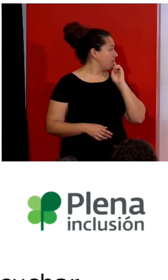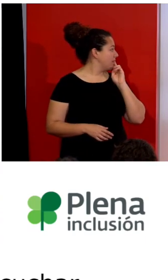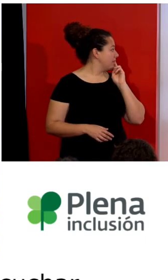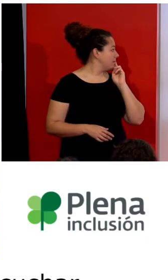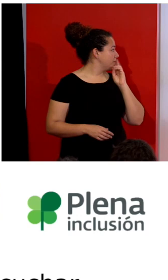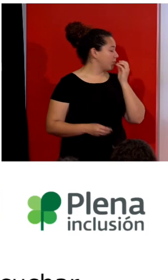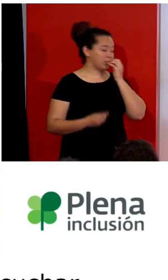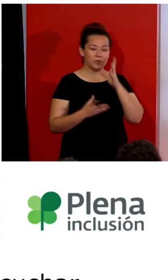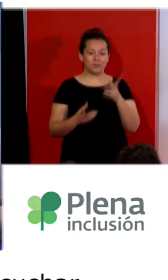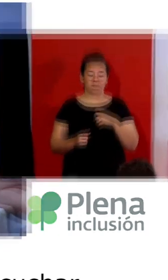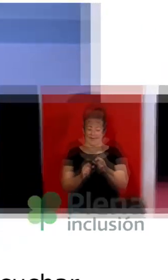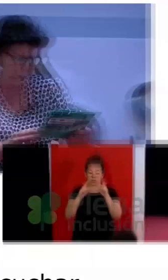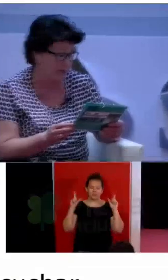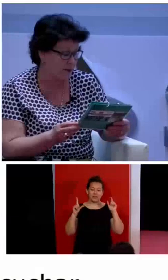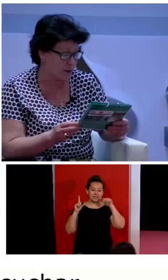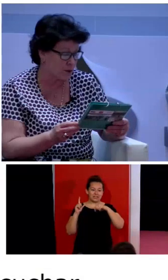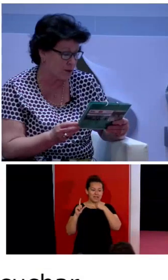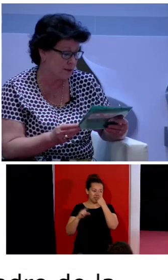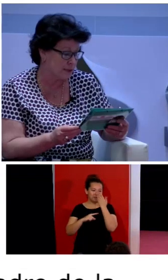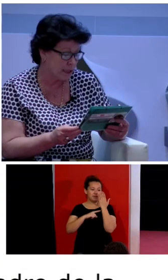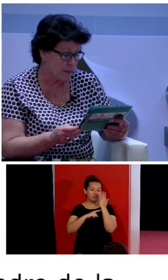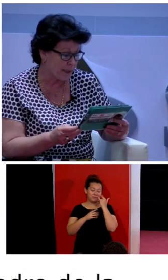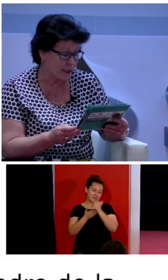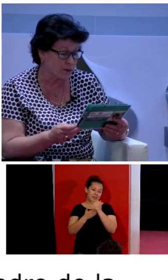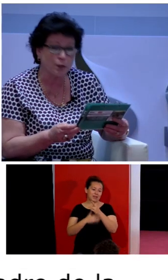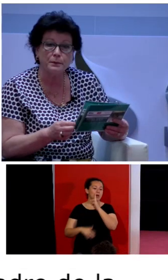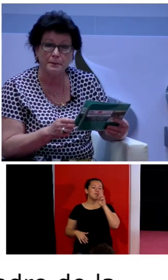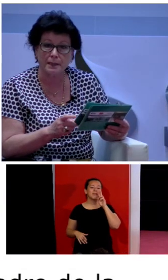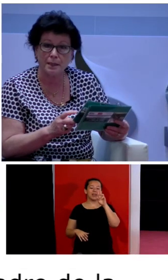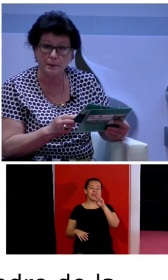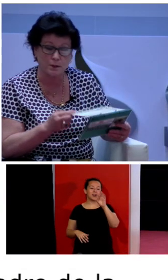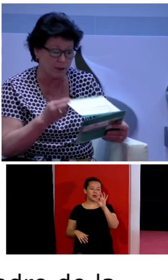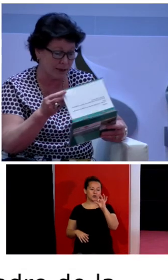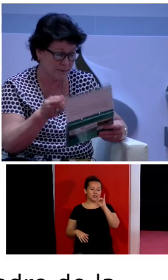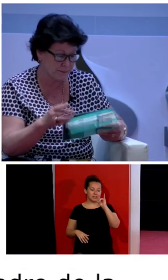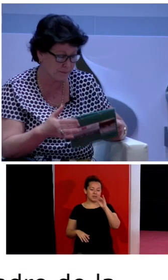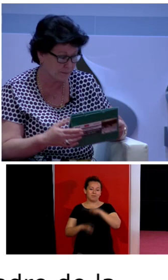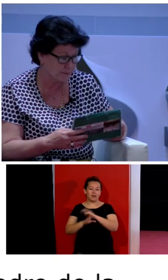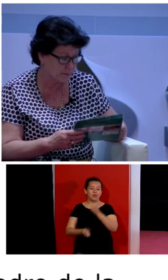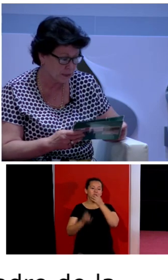de la protagonista de esta experiencia, como madre de Rosy, para contaros mi vivencia personal.